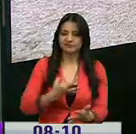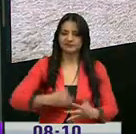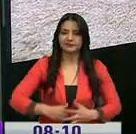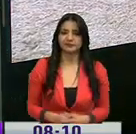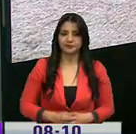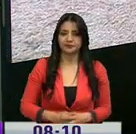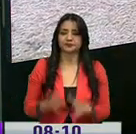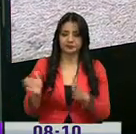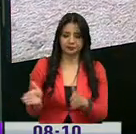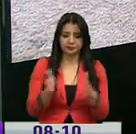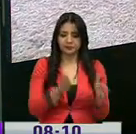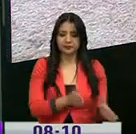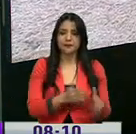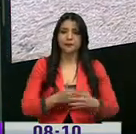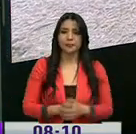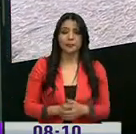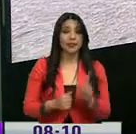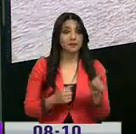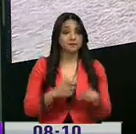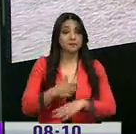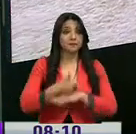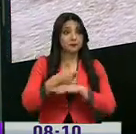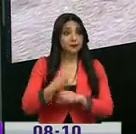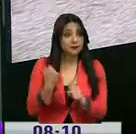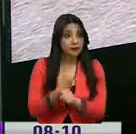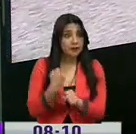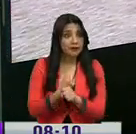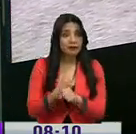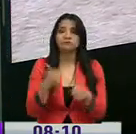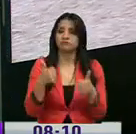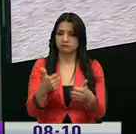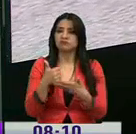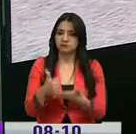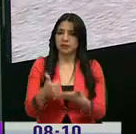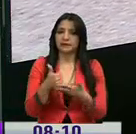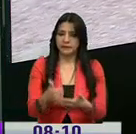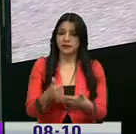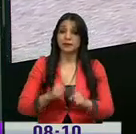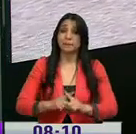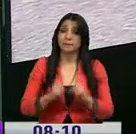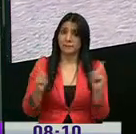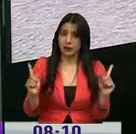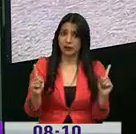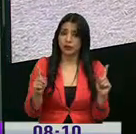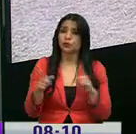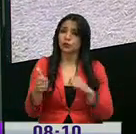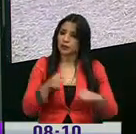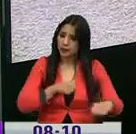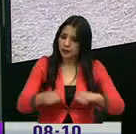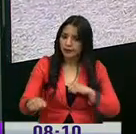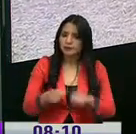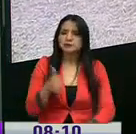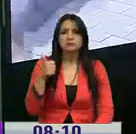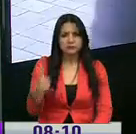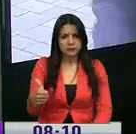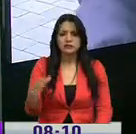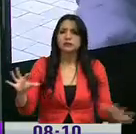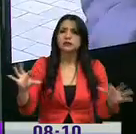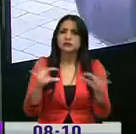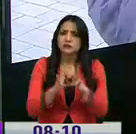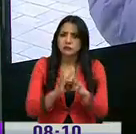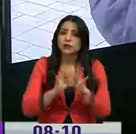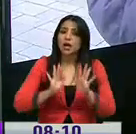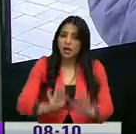y aparte. El trabajo que está haciendo la autoridad es beneficioso, sí. Vecinos, hay que hacer cogestión, hay que trabajar de la mano. Esa